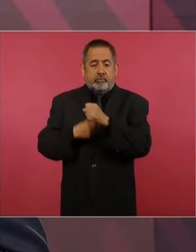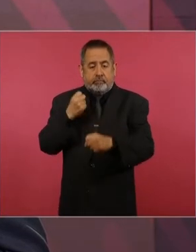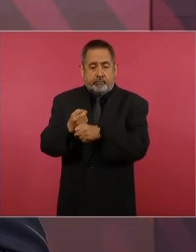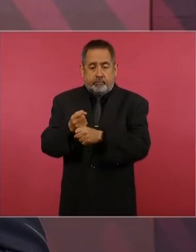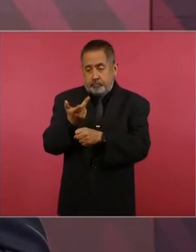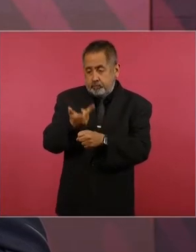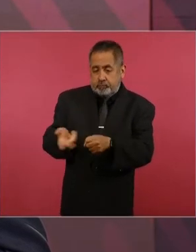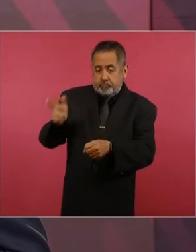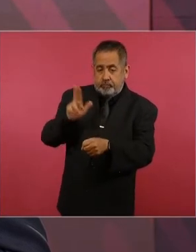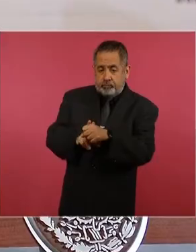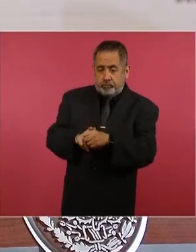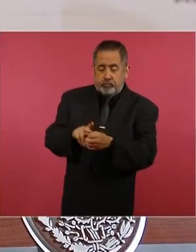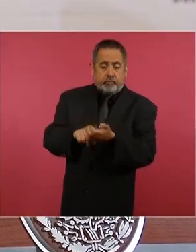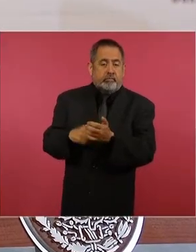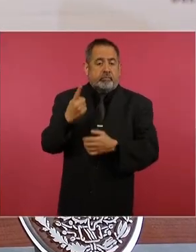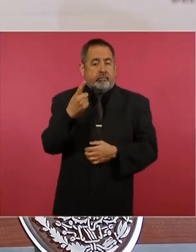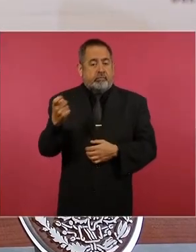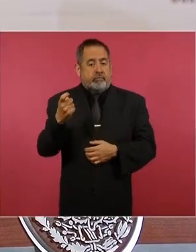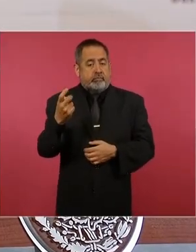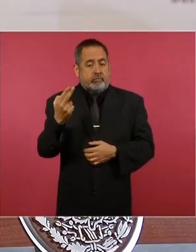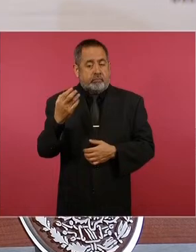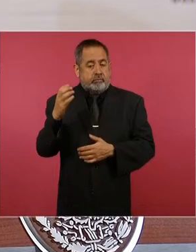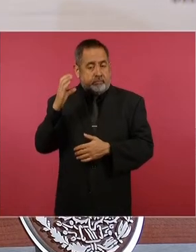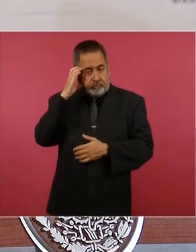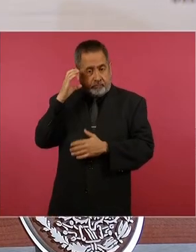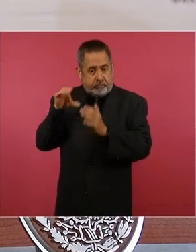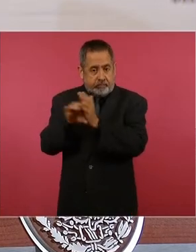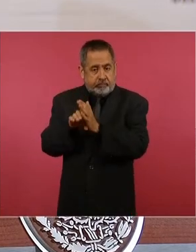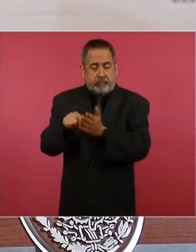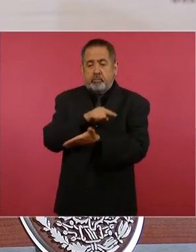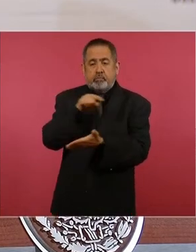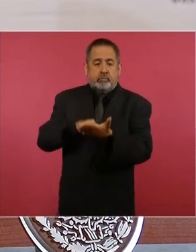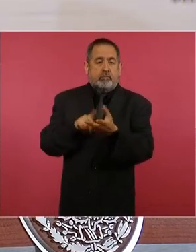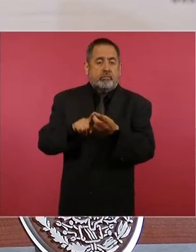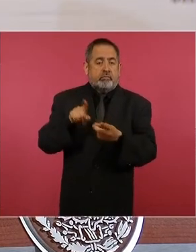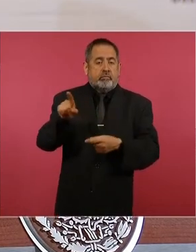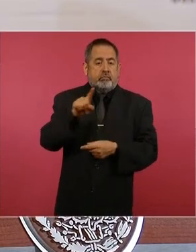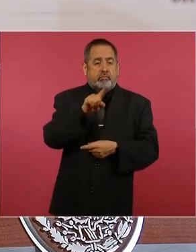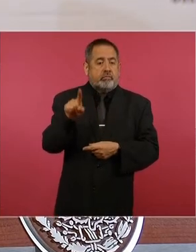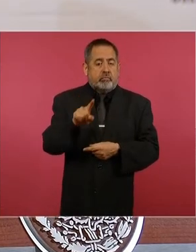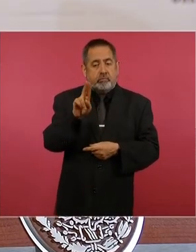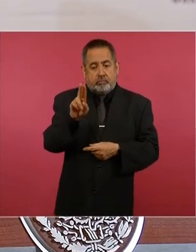hospital de 125 camas en Zumpango.